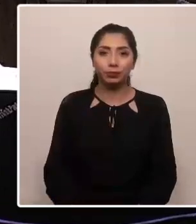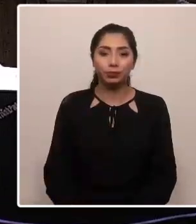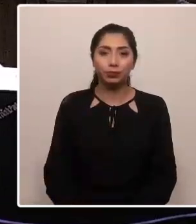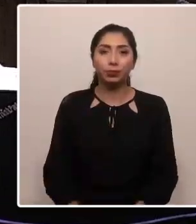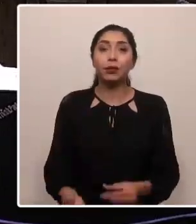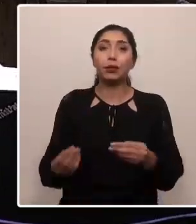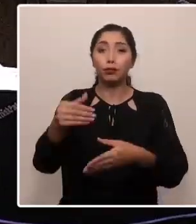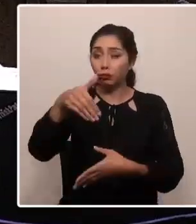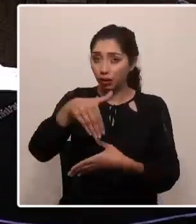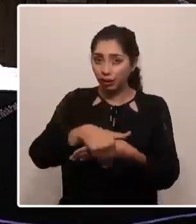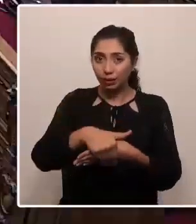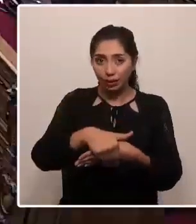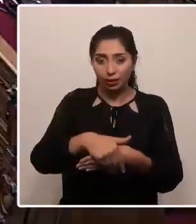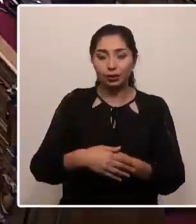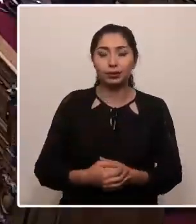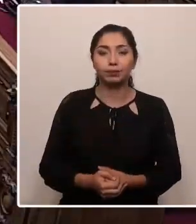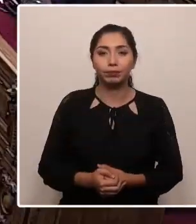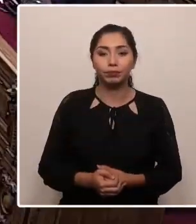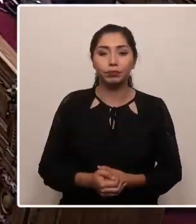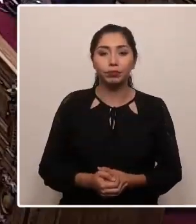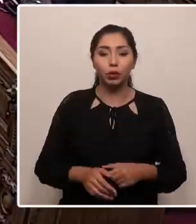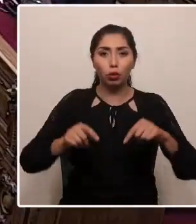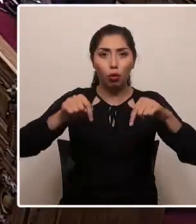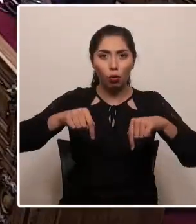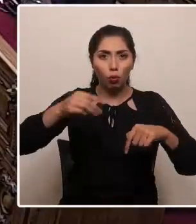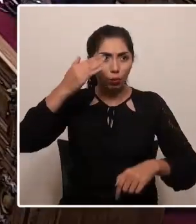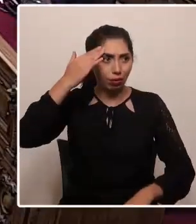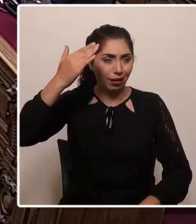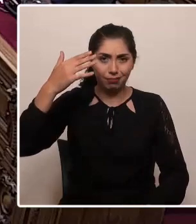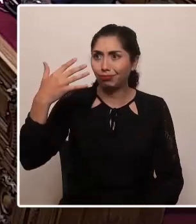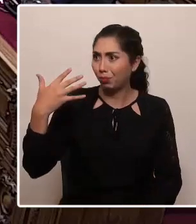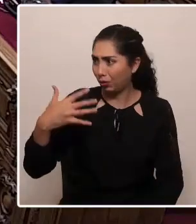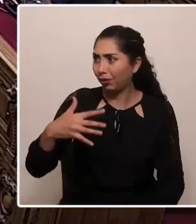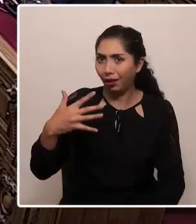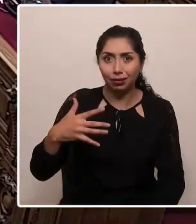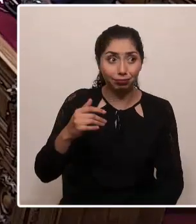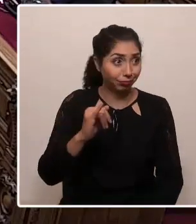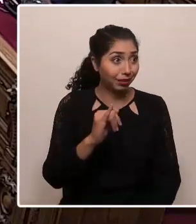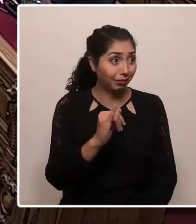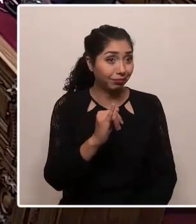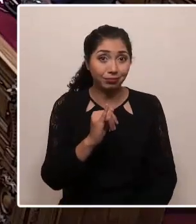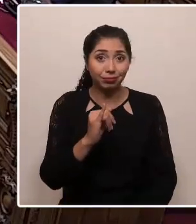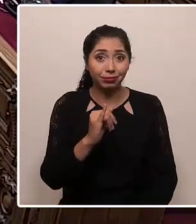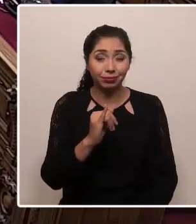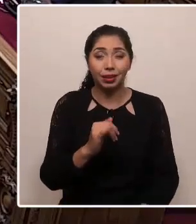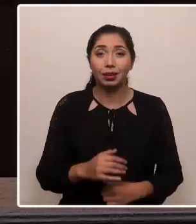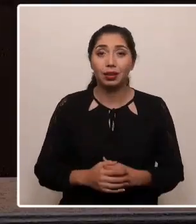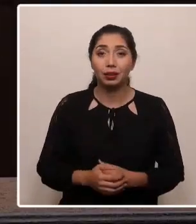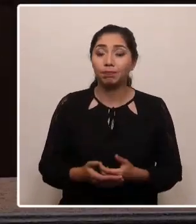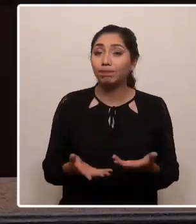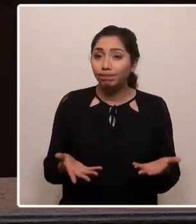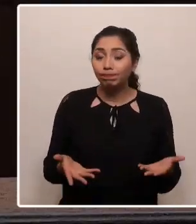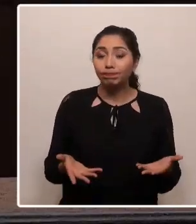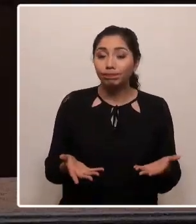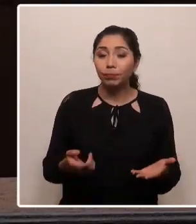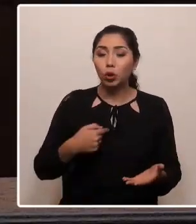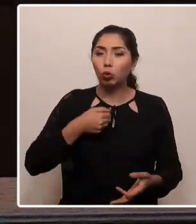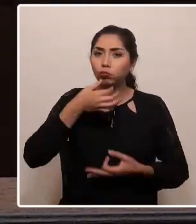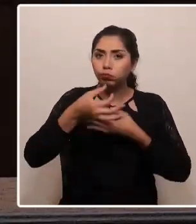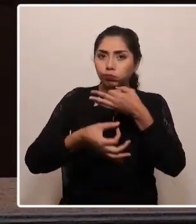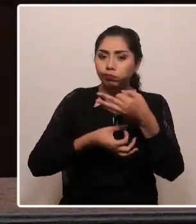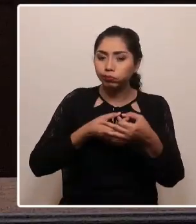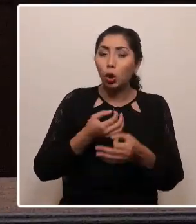Buenas tardes. Hoy es un día súper importante, ¿cierto? Y me voy a referir a